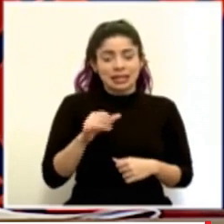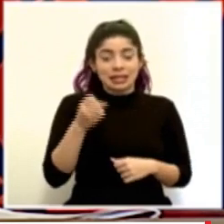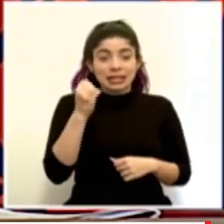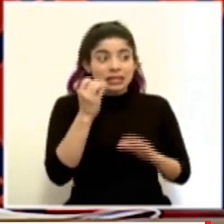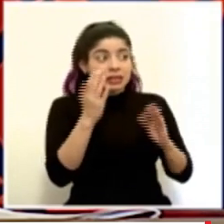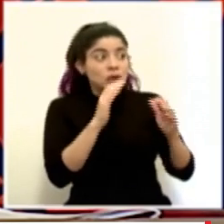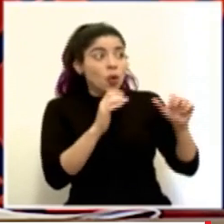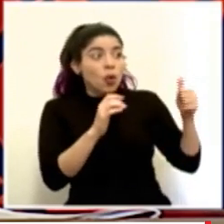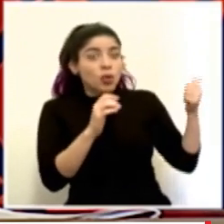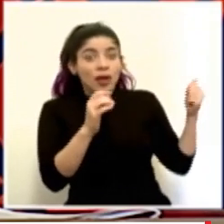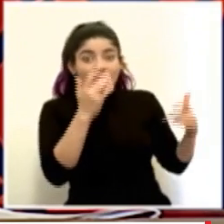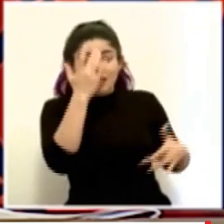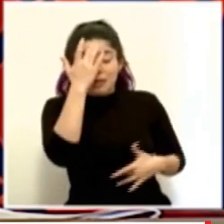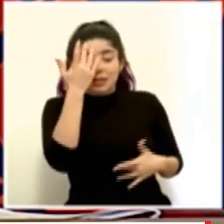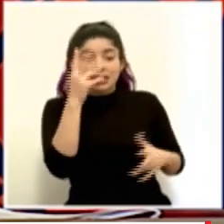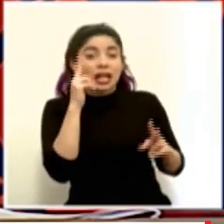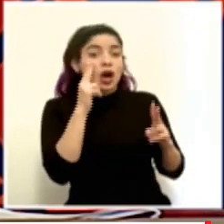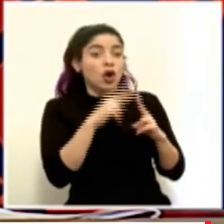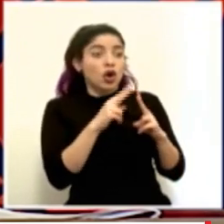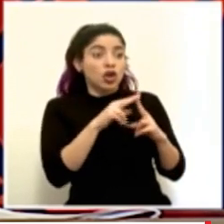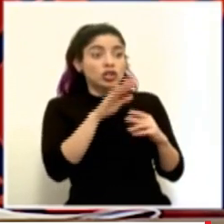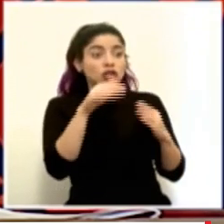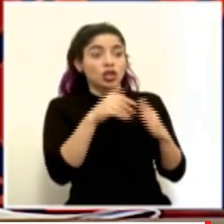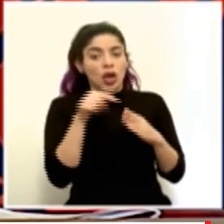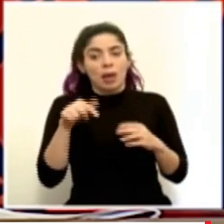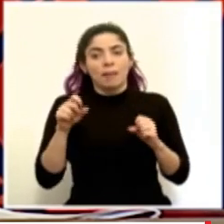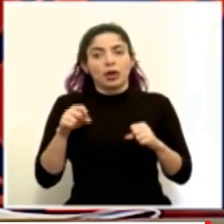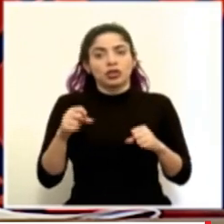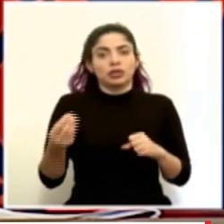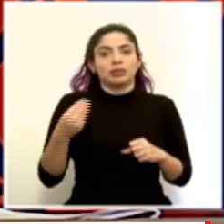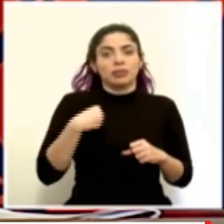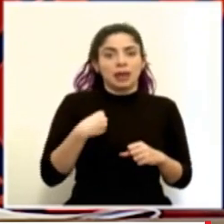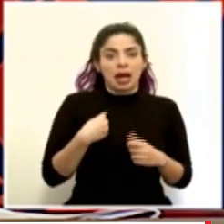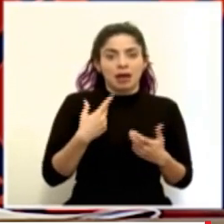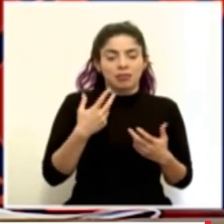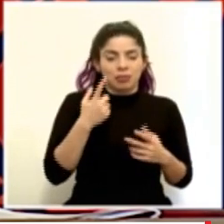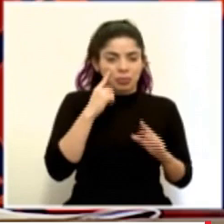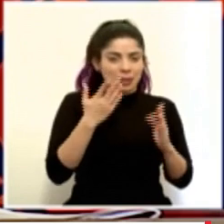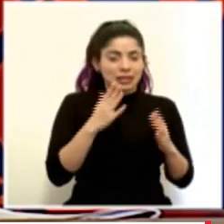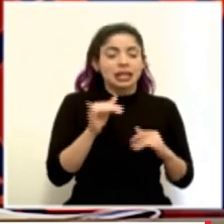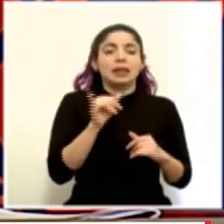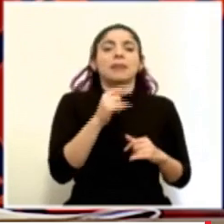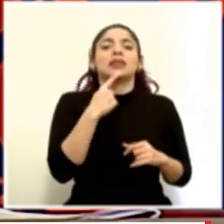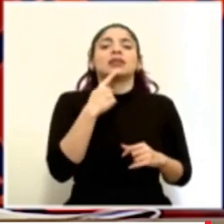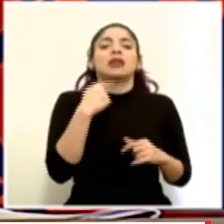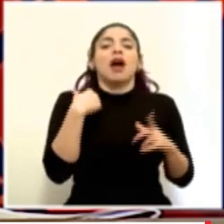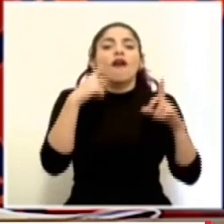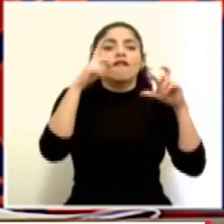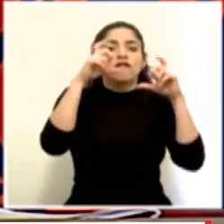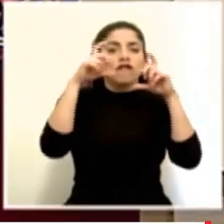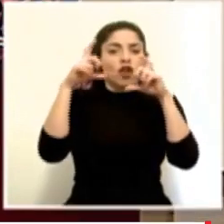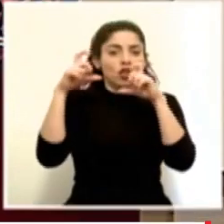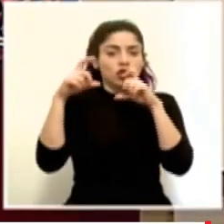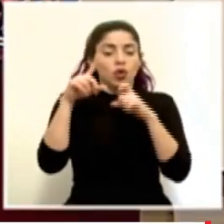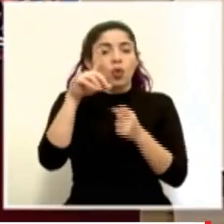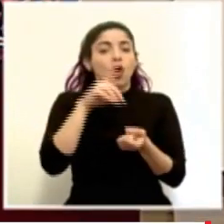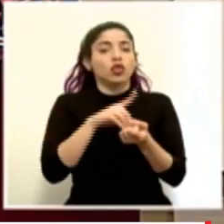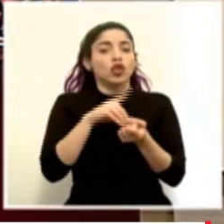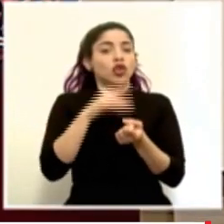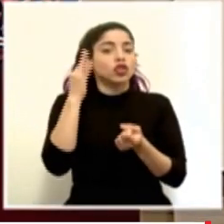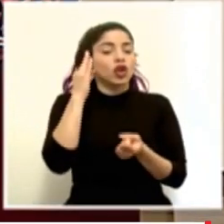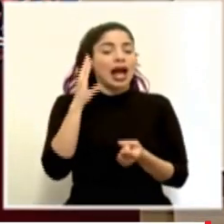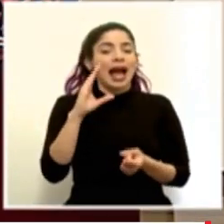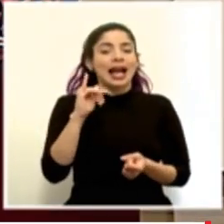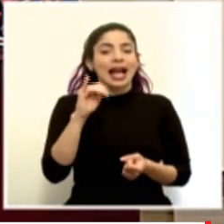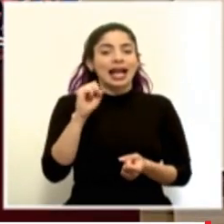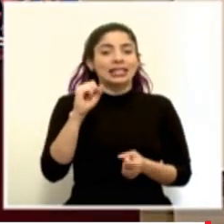con los otros padecimientos ya conocidos por todos. Entonces, bueno, también denuncia que tienen fotografías de ayer donde una doctora del CAIS de